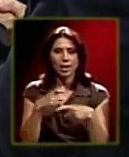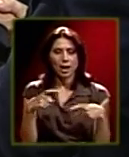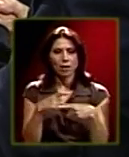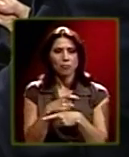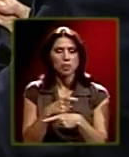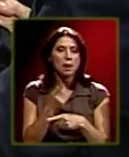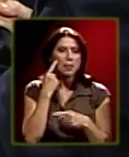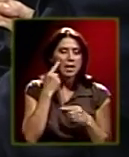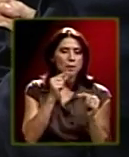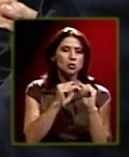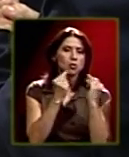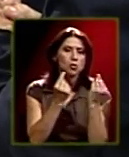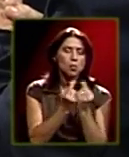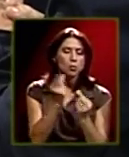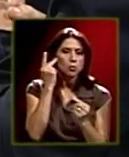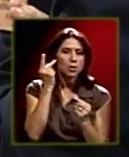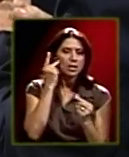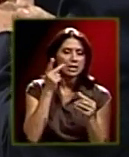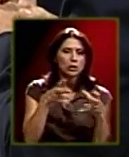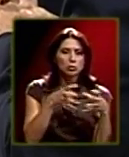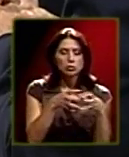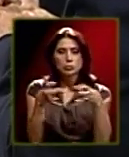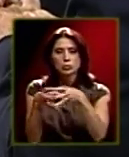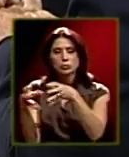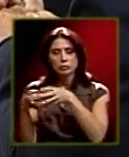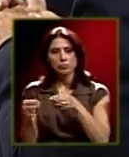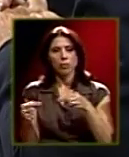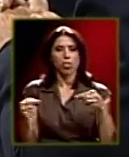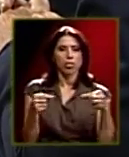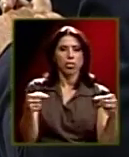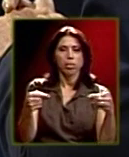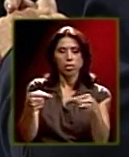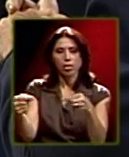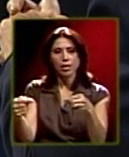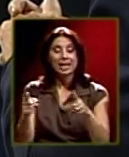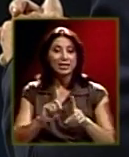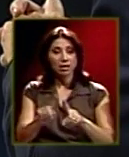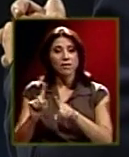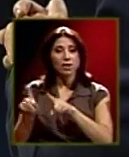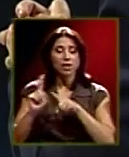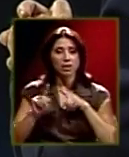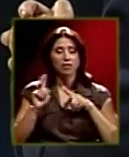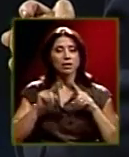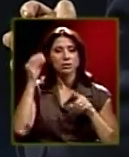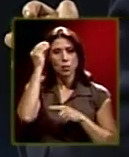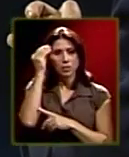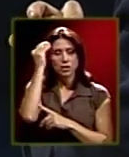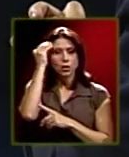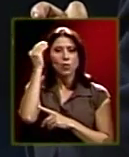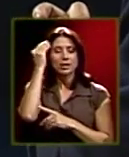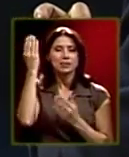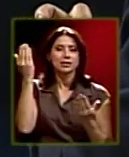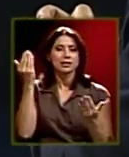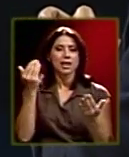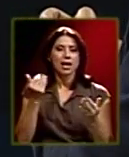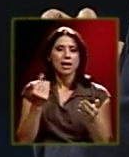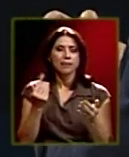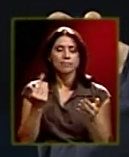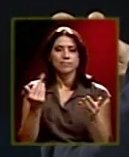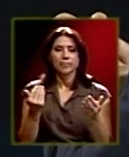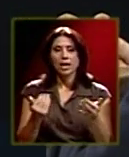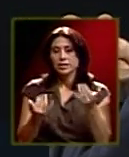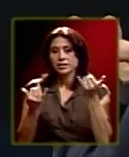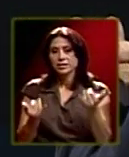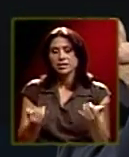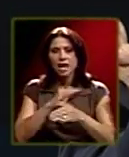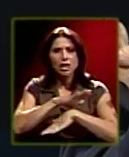entre fracciones, una escalada de las posiciones, tal vez eso podemos hablar luego, casi ya se